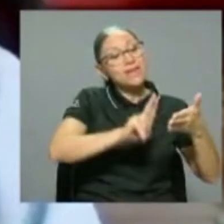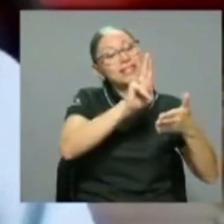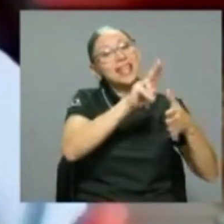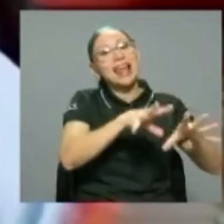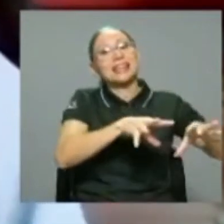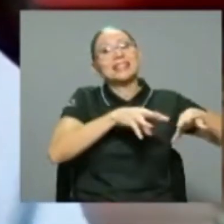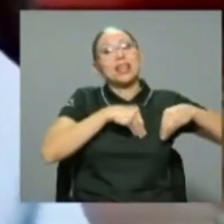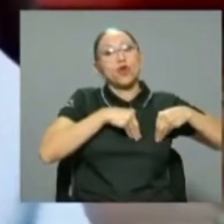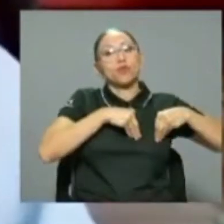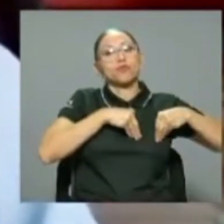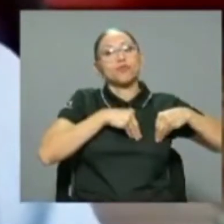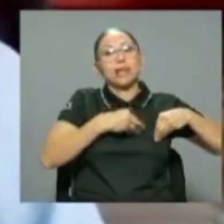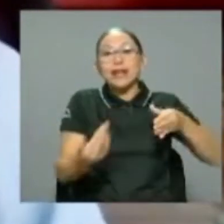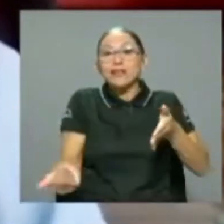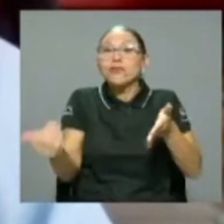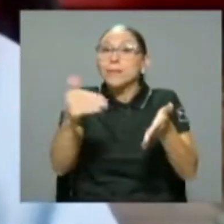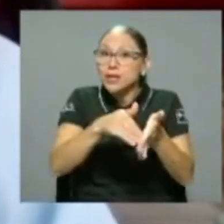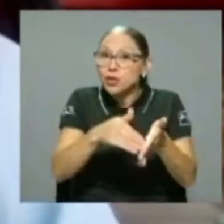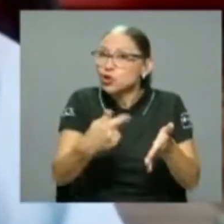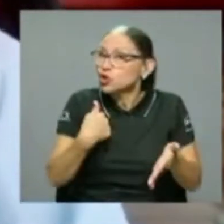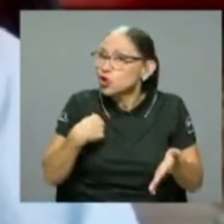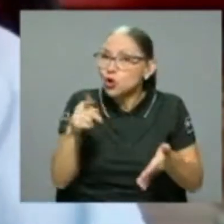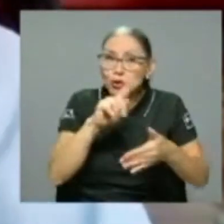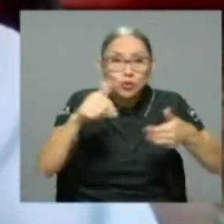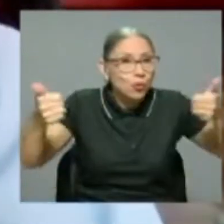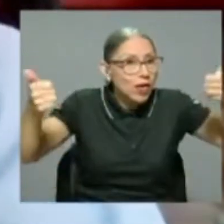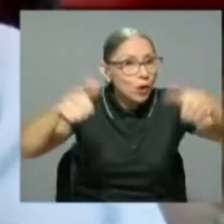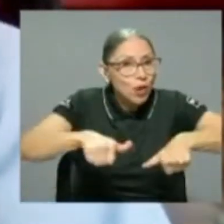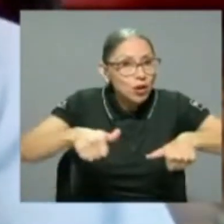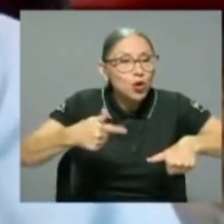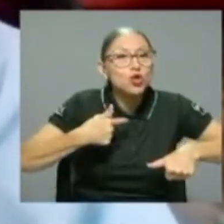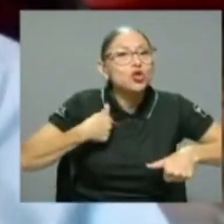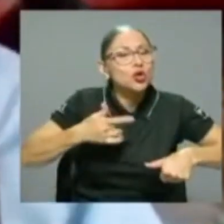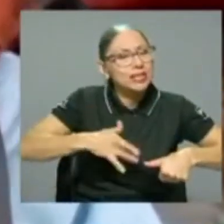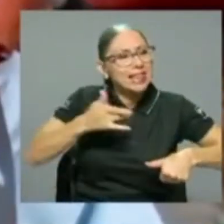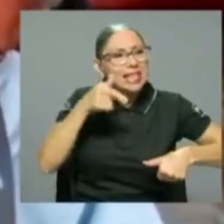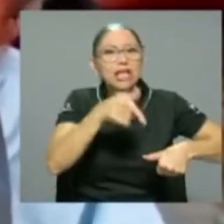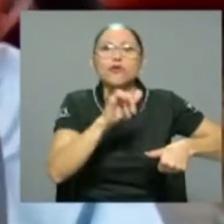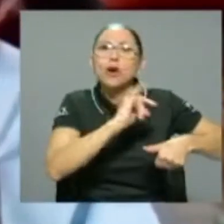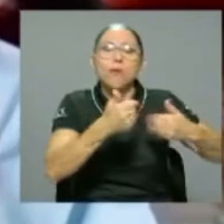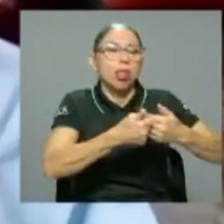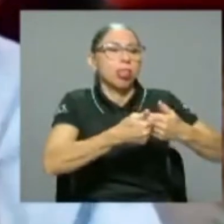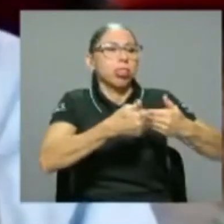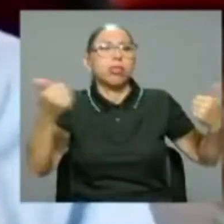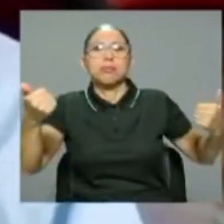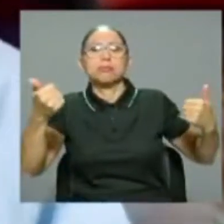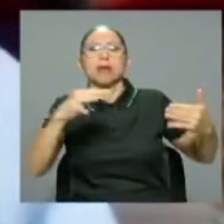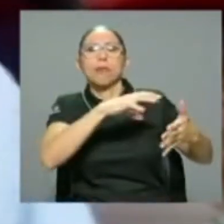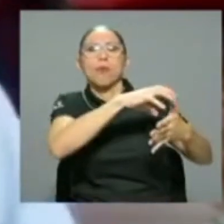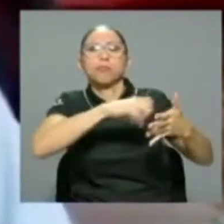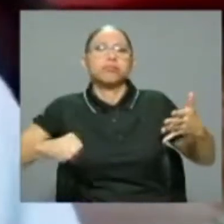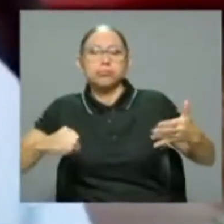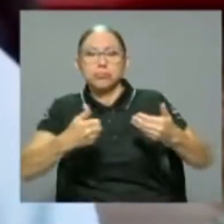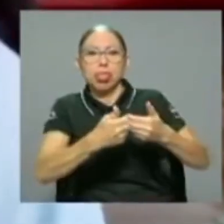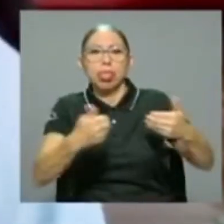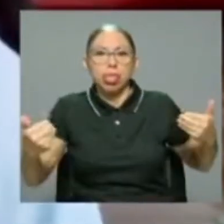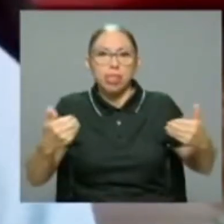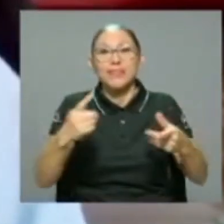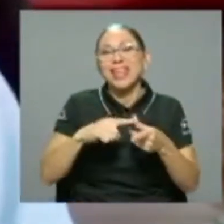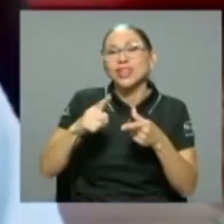yo no estuve de acuerdo, consideré que eso fue un despojo. Entonces, don Claudio Gutiérrez